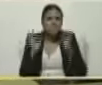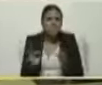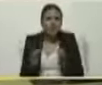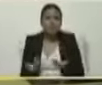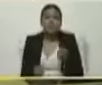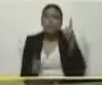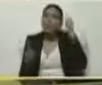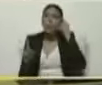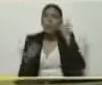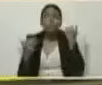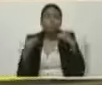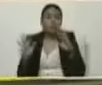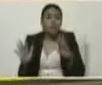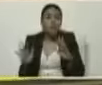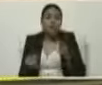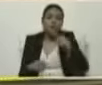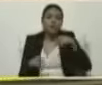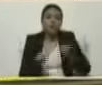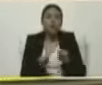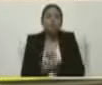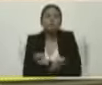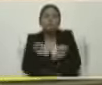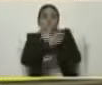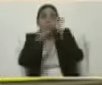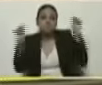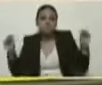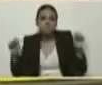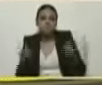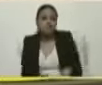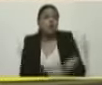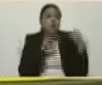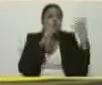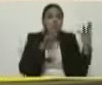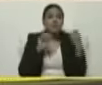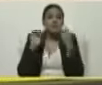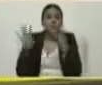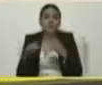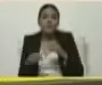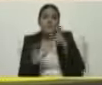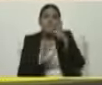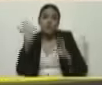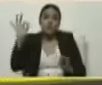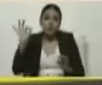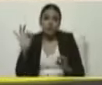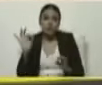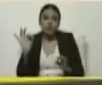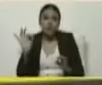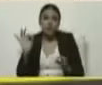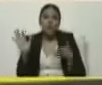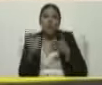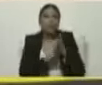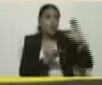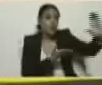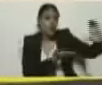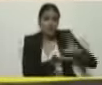Un día amanecimos con el 99% de los